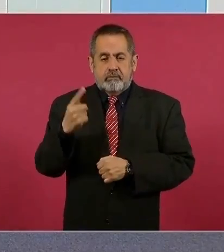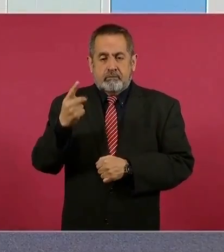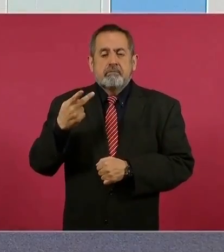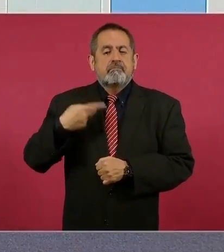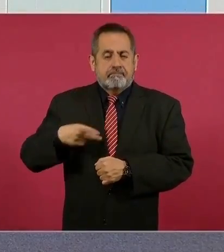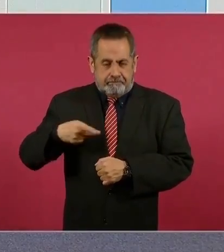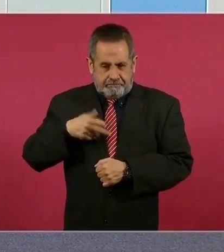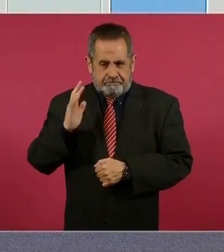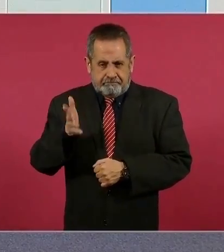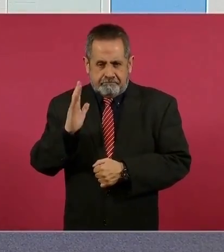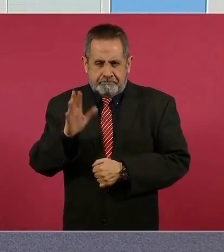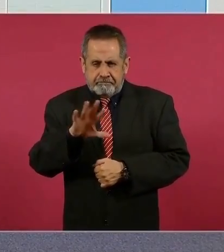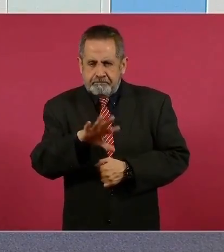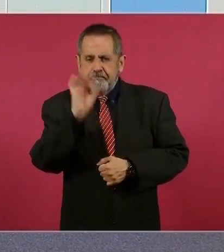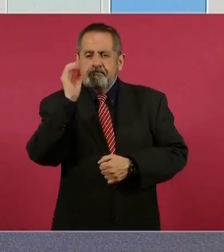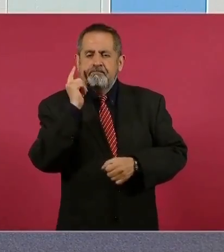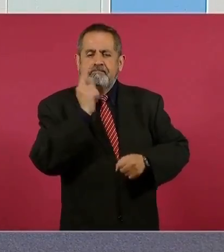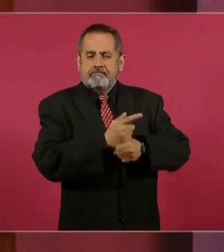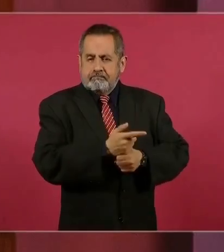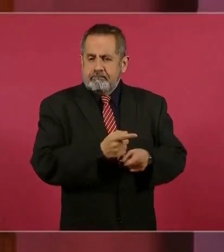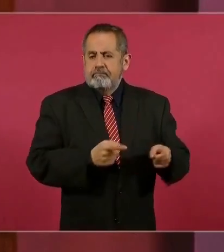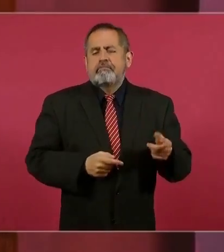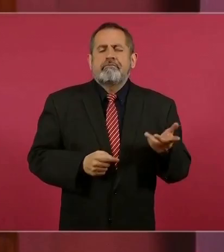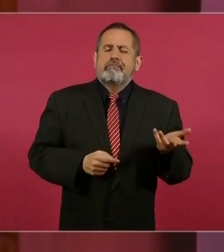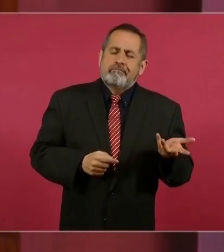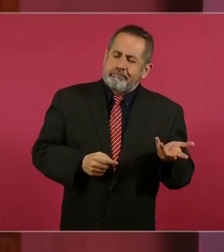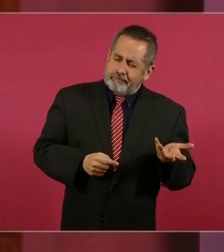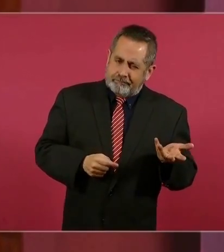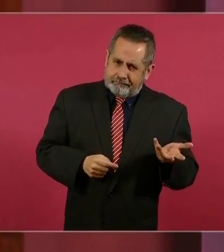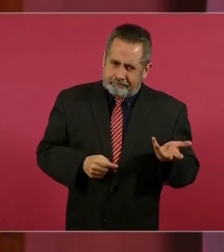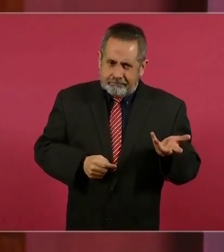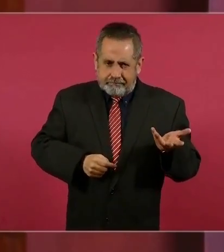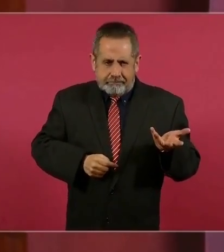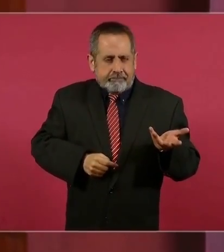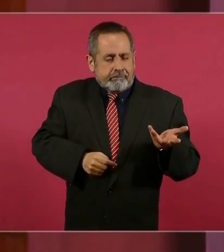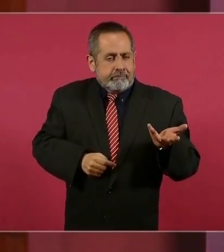16,681 personas, es decir, en estas